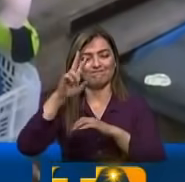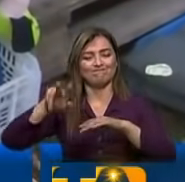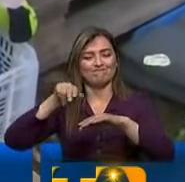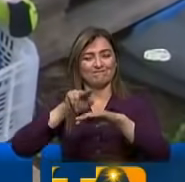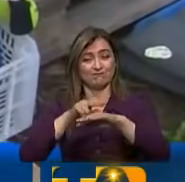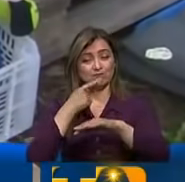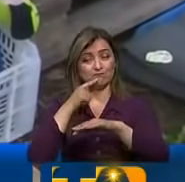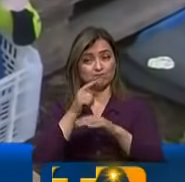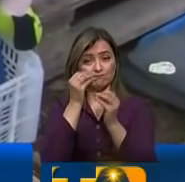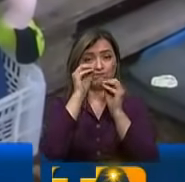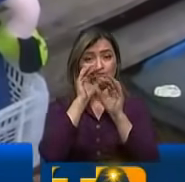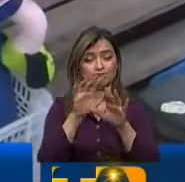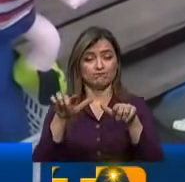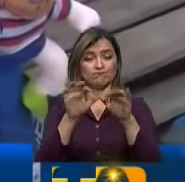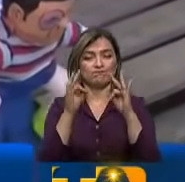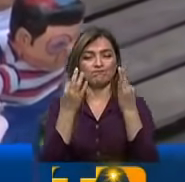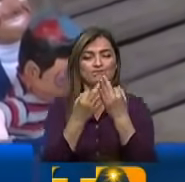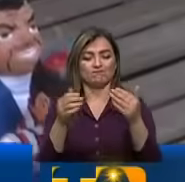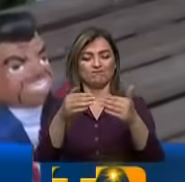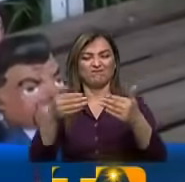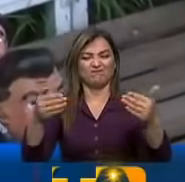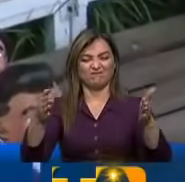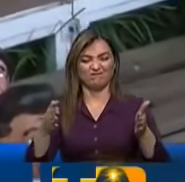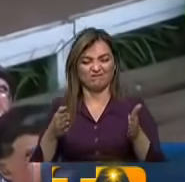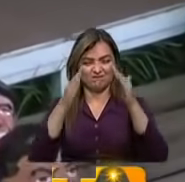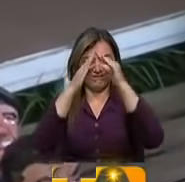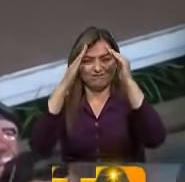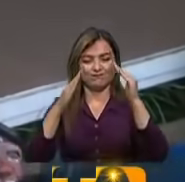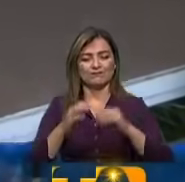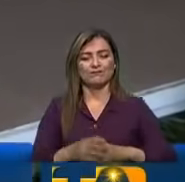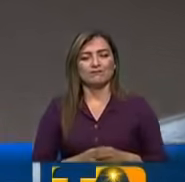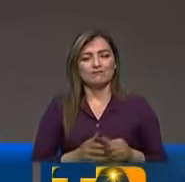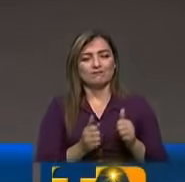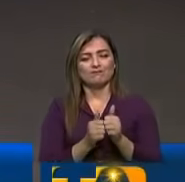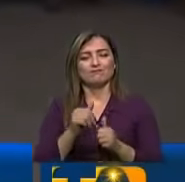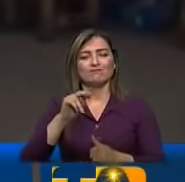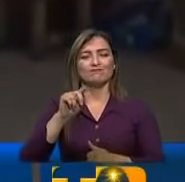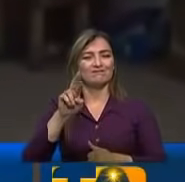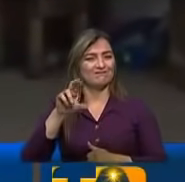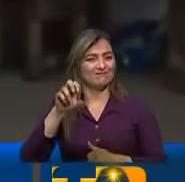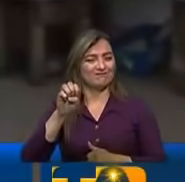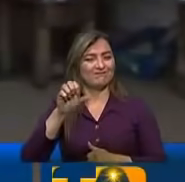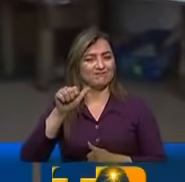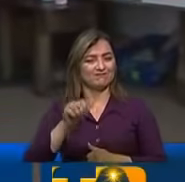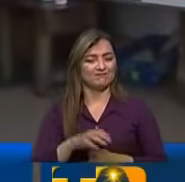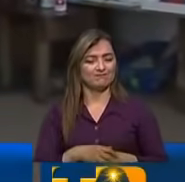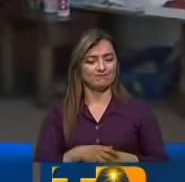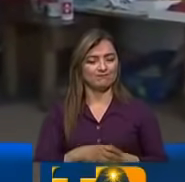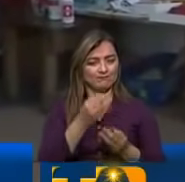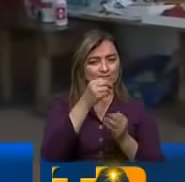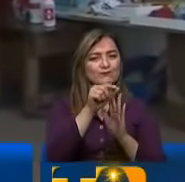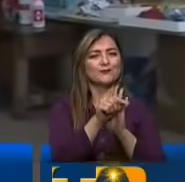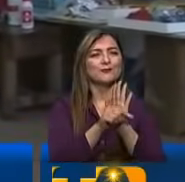que se lo puede realizar en un entorno familiar. Sin embargo, con nosotros está Andrea Jiménez de la AMC para que nos